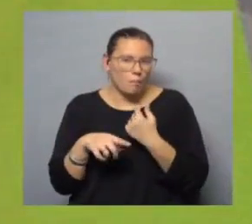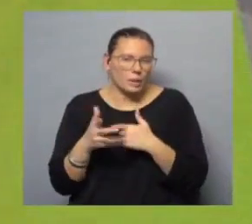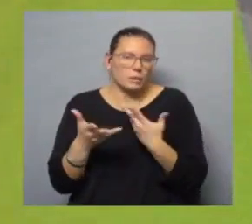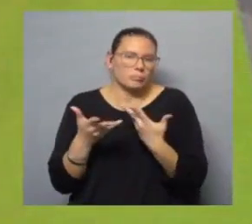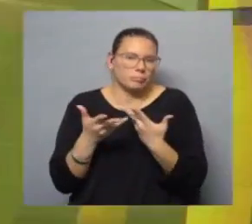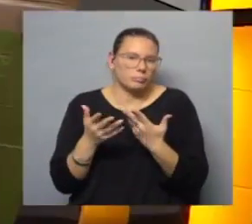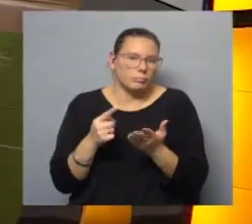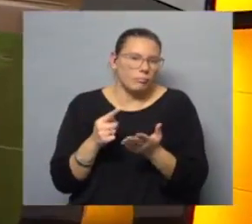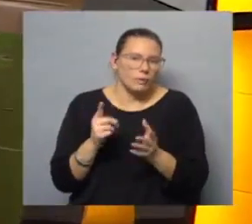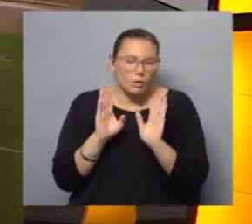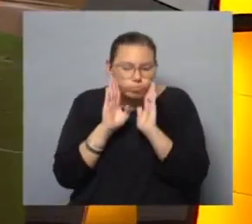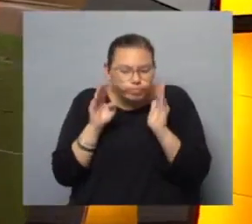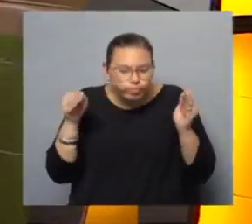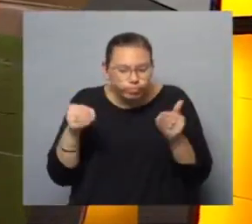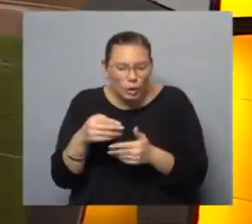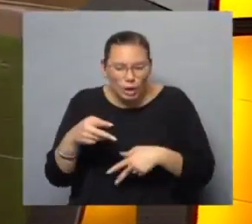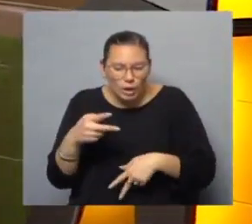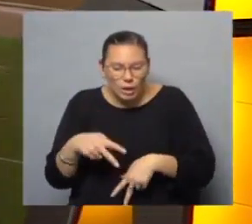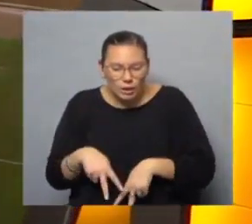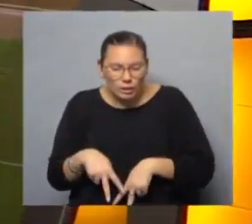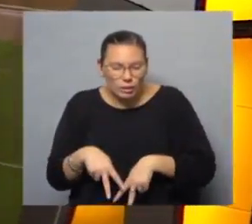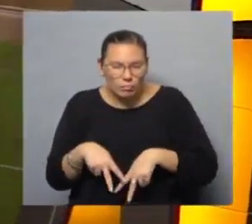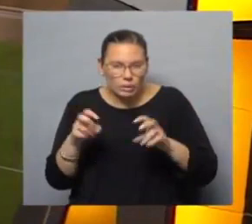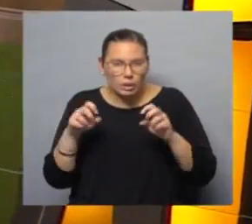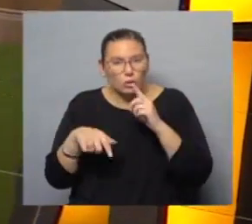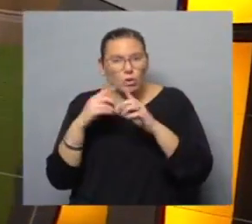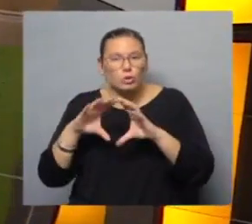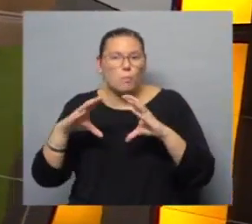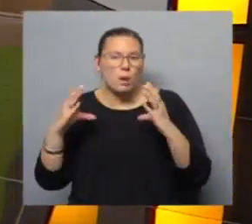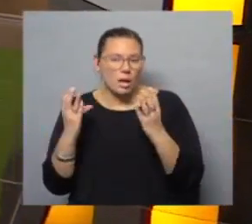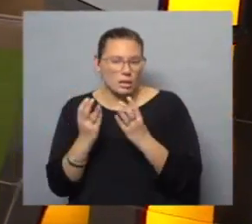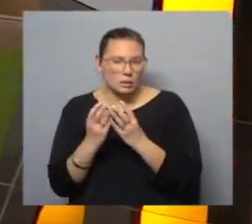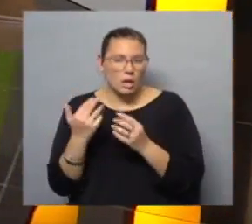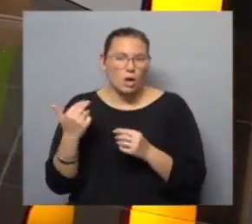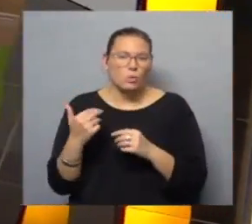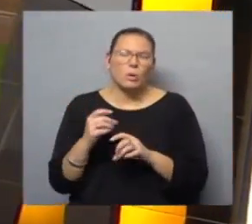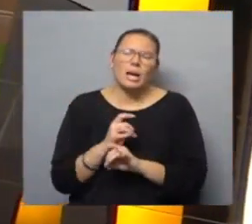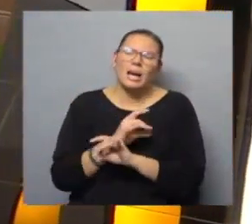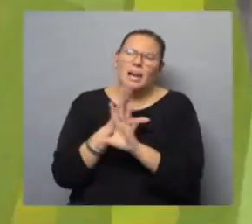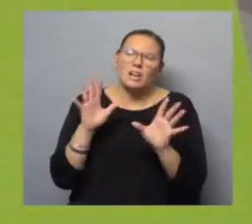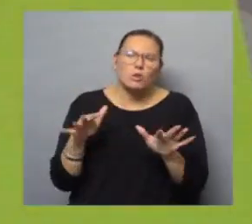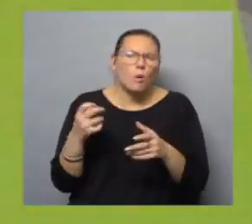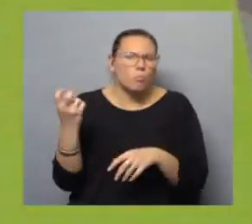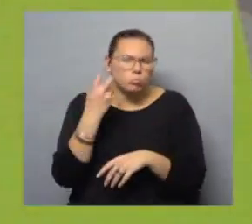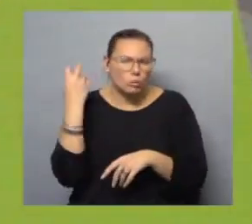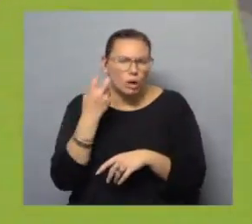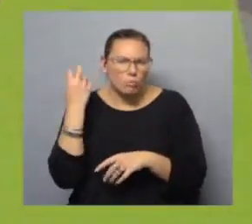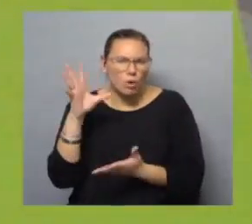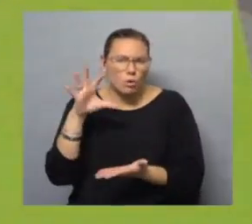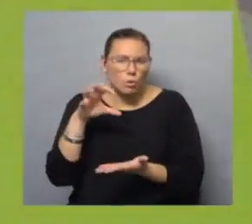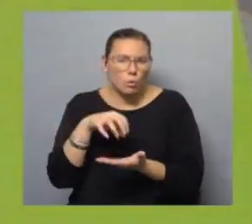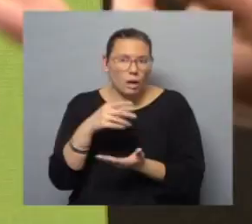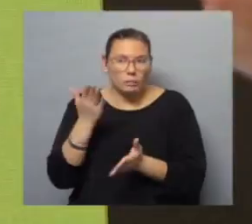en el centro de la atención, y es la investigación en exoplanetas, ¿no? Por un lado, nunca me queda claro si lo que estamos buscando es un lugar a donde